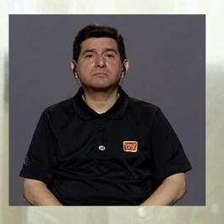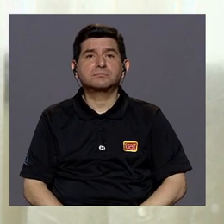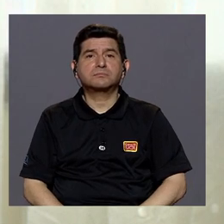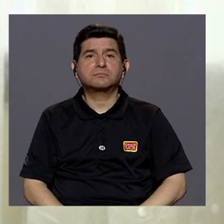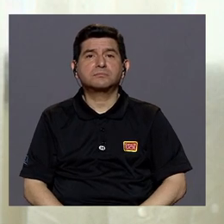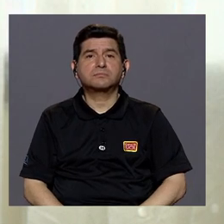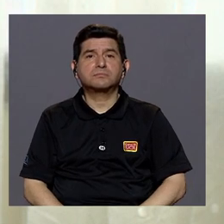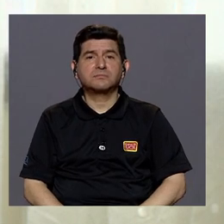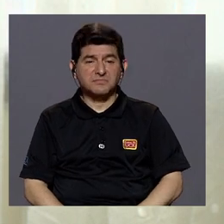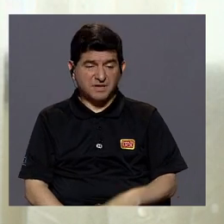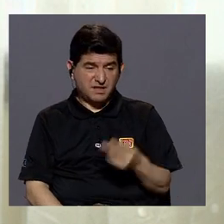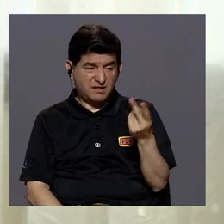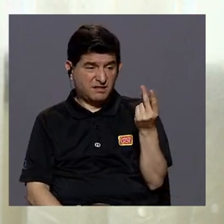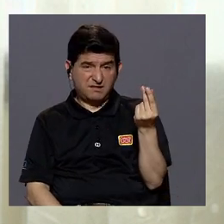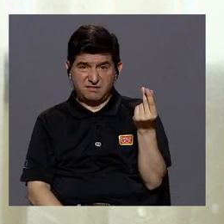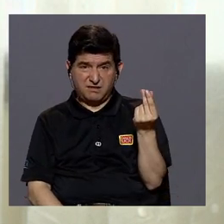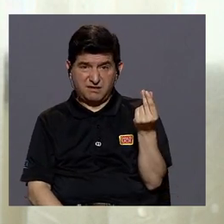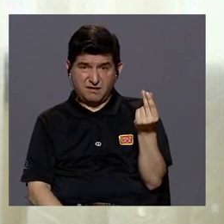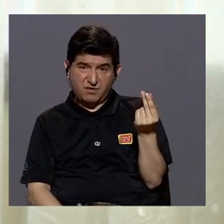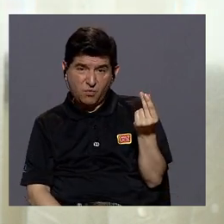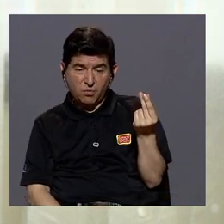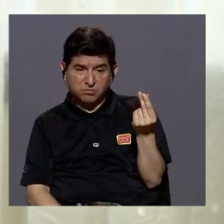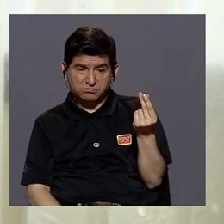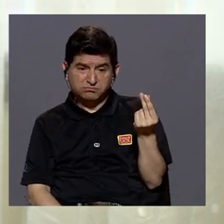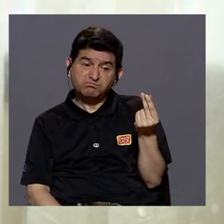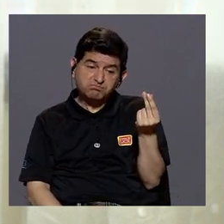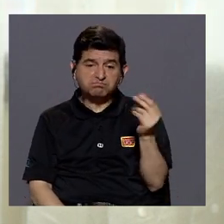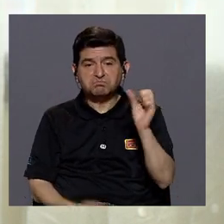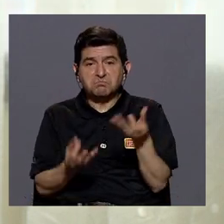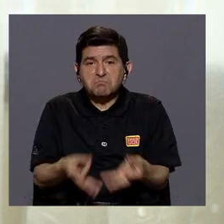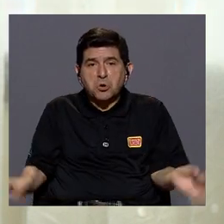El dinero es importante,